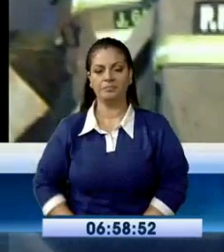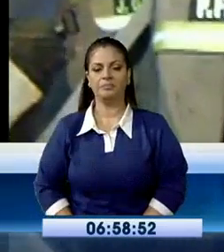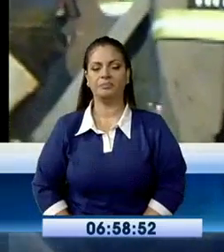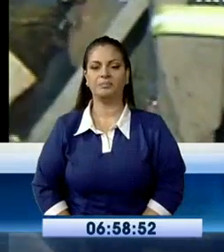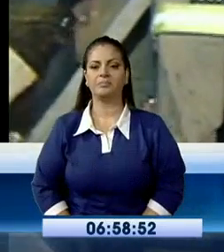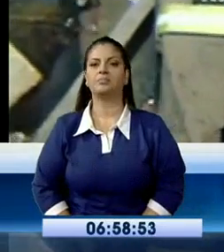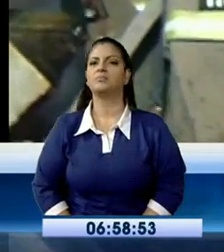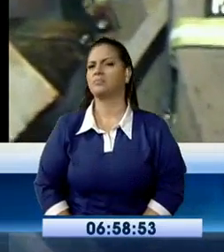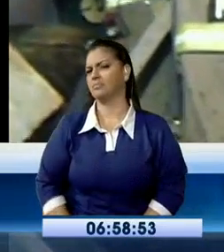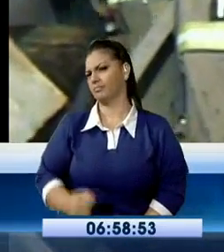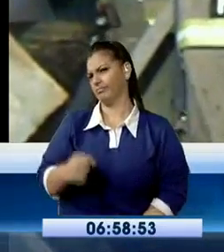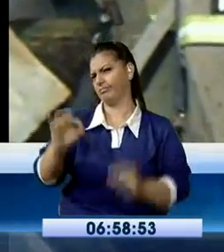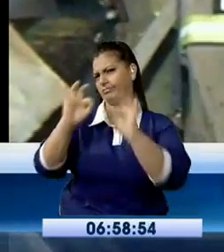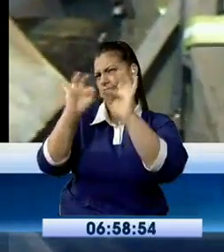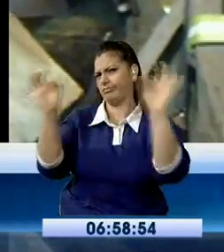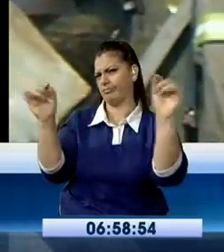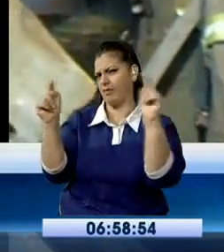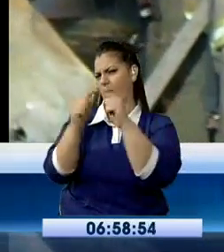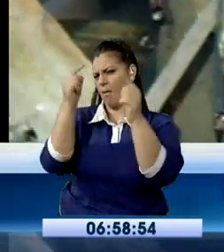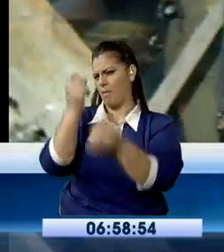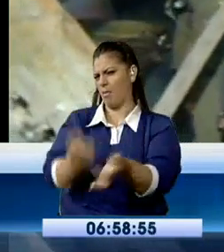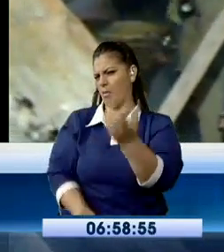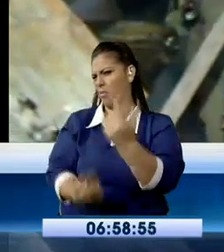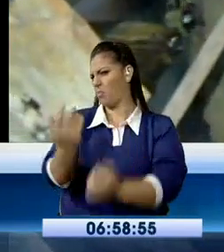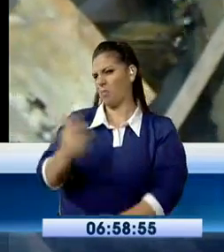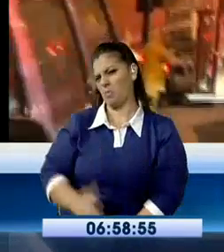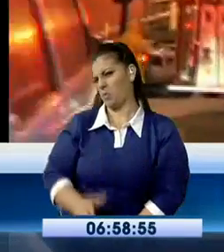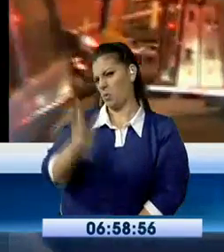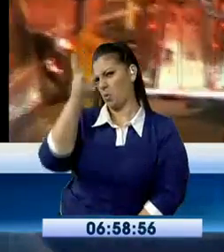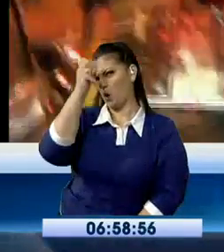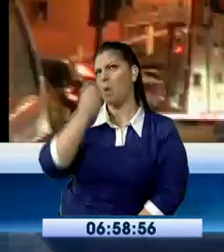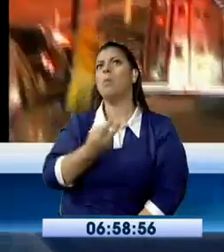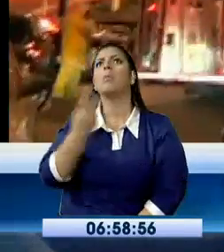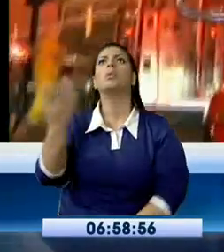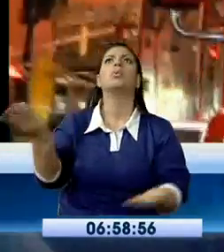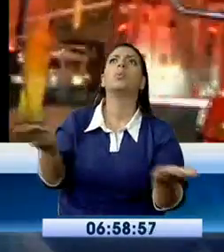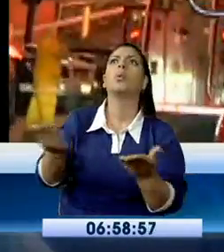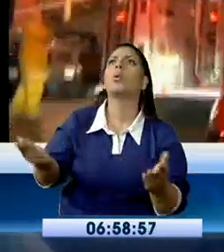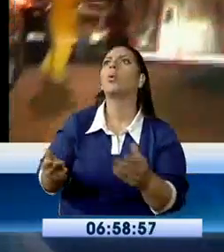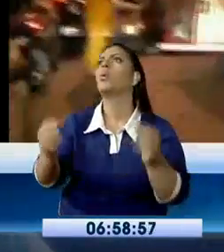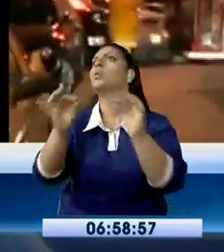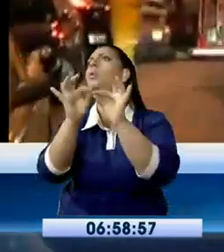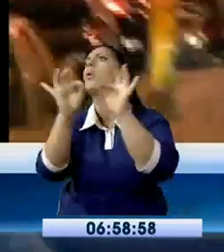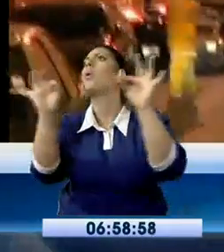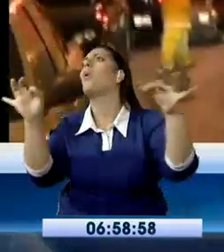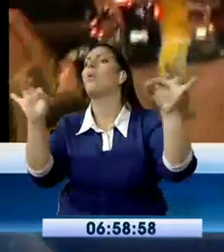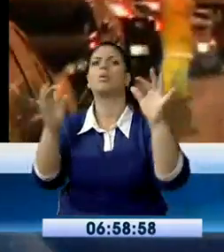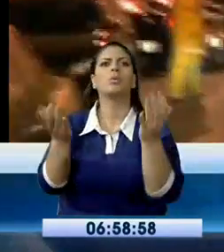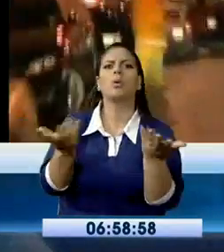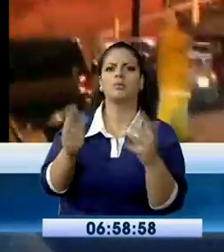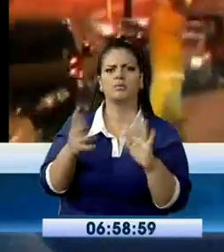eso también va a pisar eso. Y esto no es un cable caído. 50 elementos y